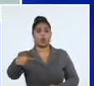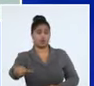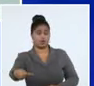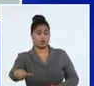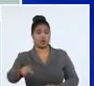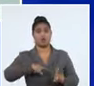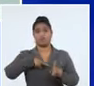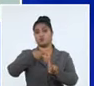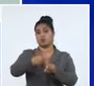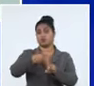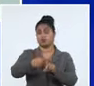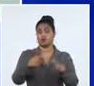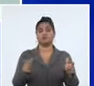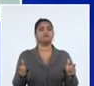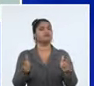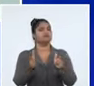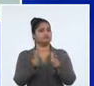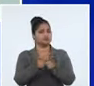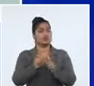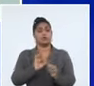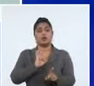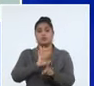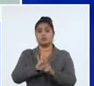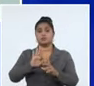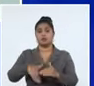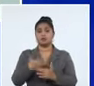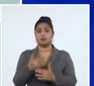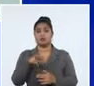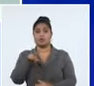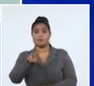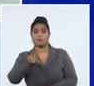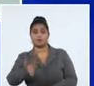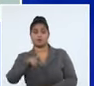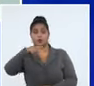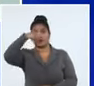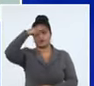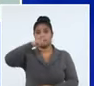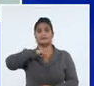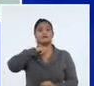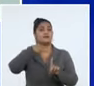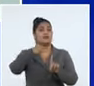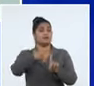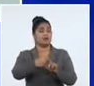activos, desde el 29 de septiembre, que tuvimos